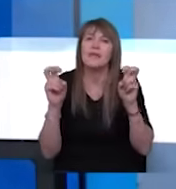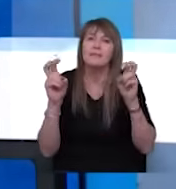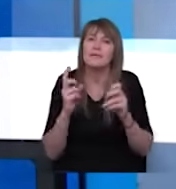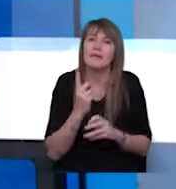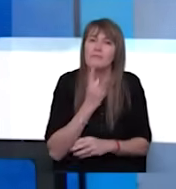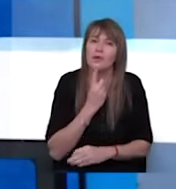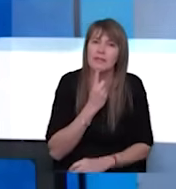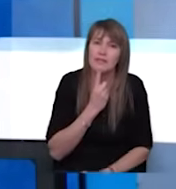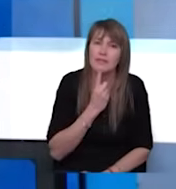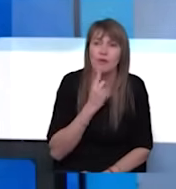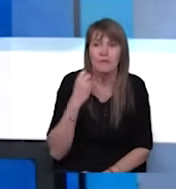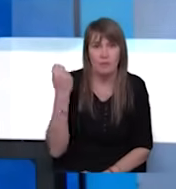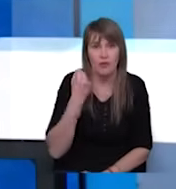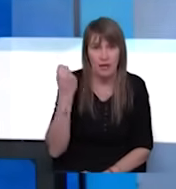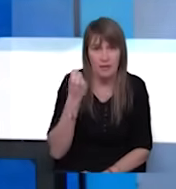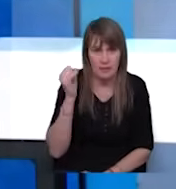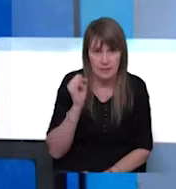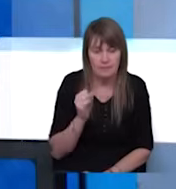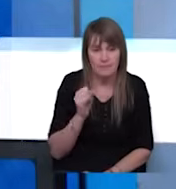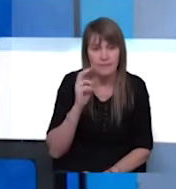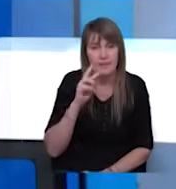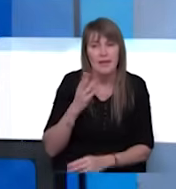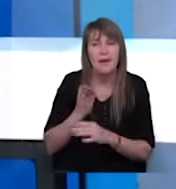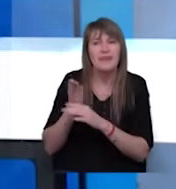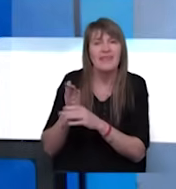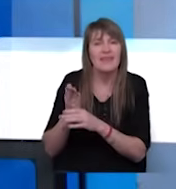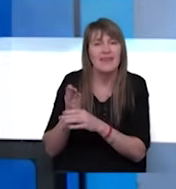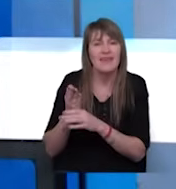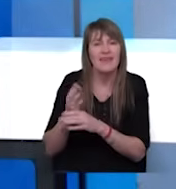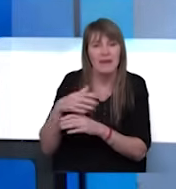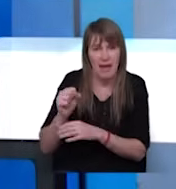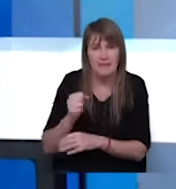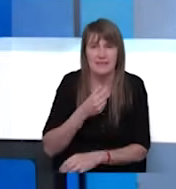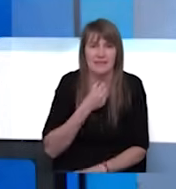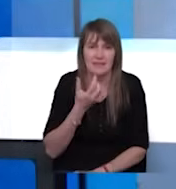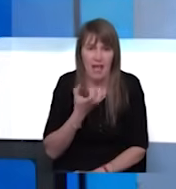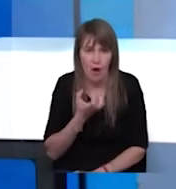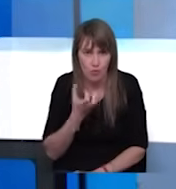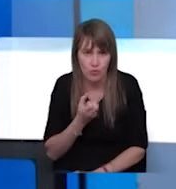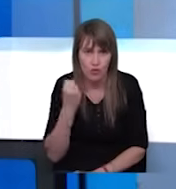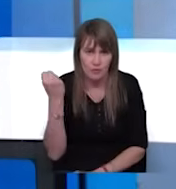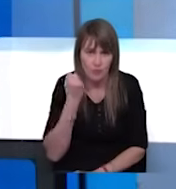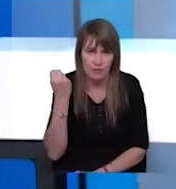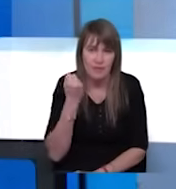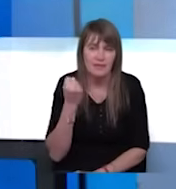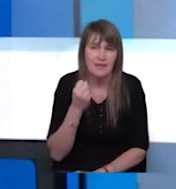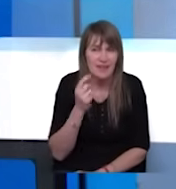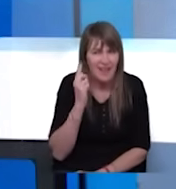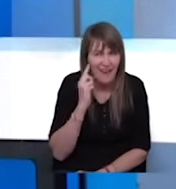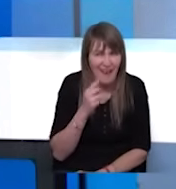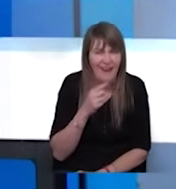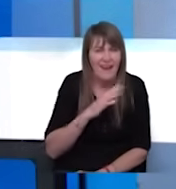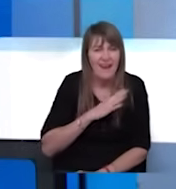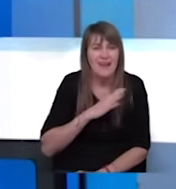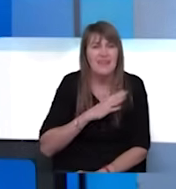seguir conversando con Antonio y Marcelo, les voy a pedir el próximo audio, que es importante también porque en lo que vamos a escuchar, ahí